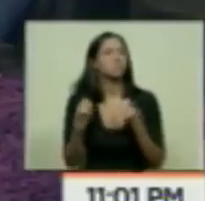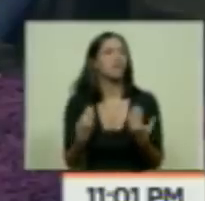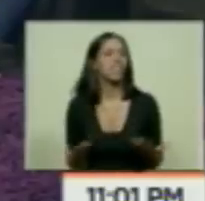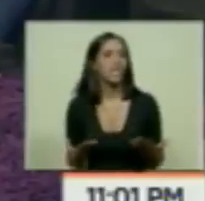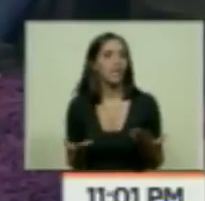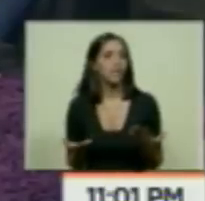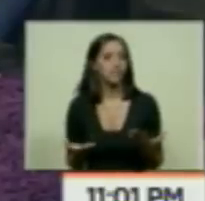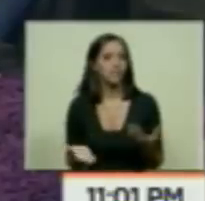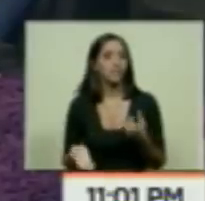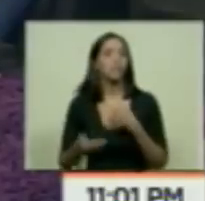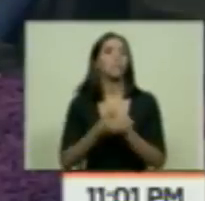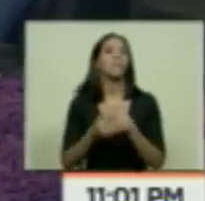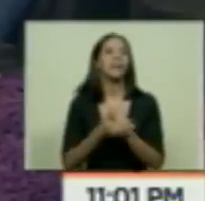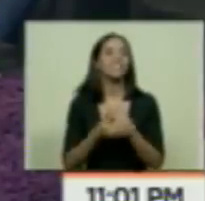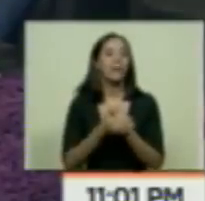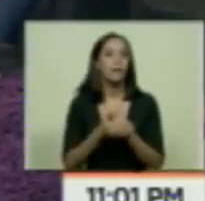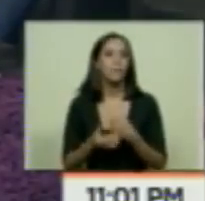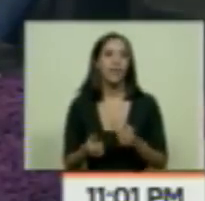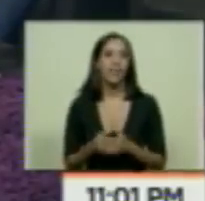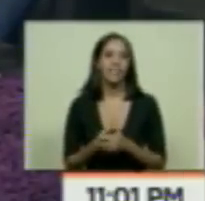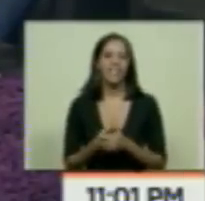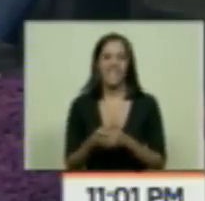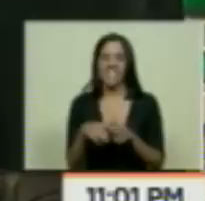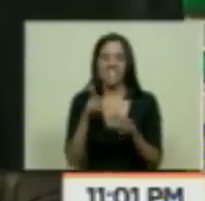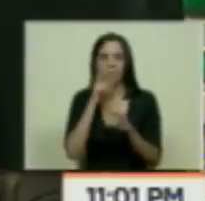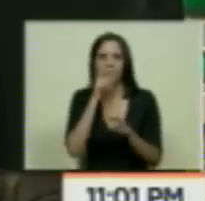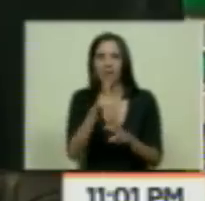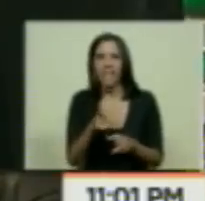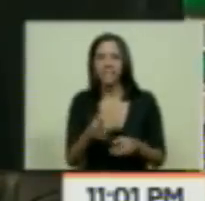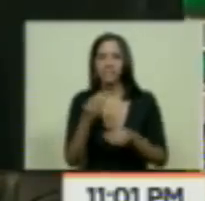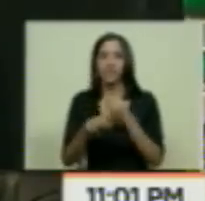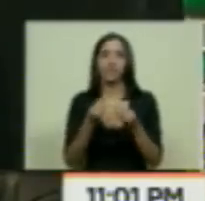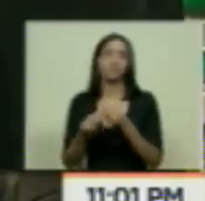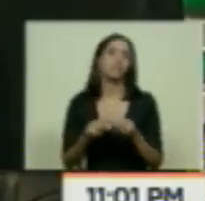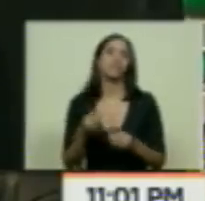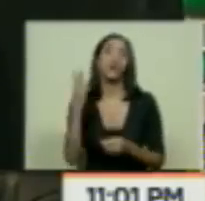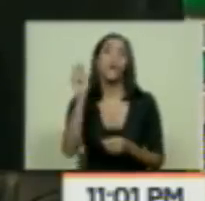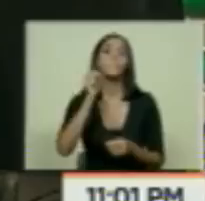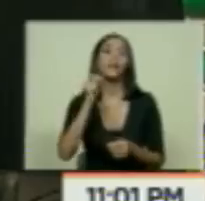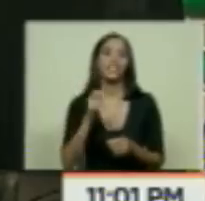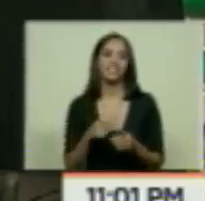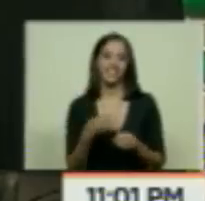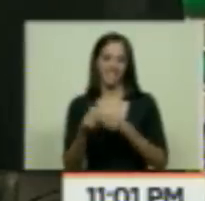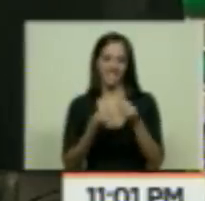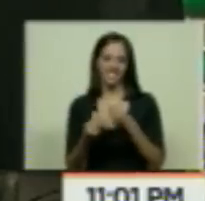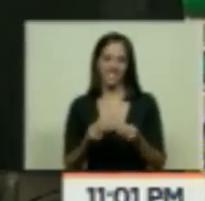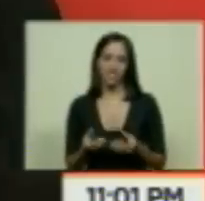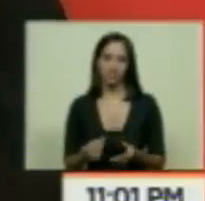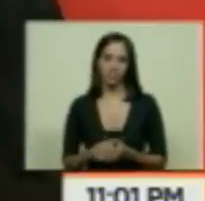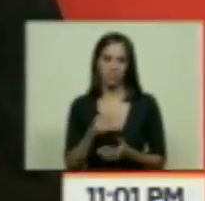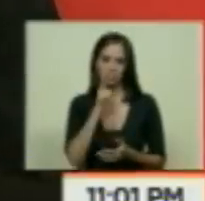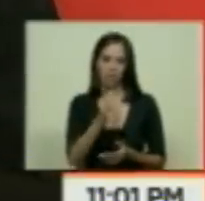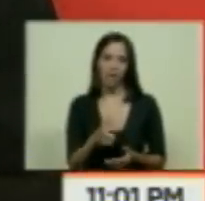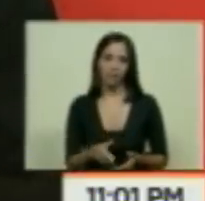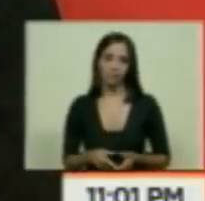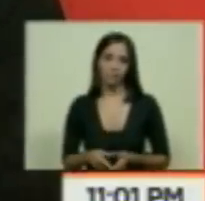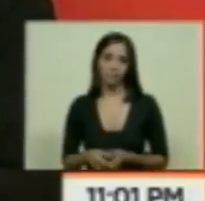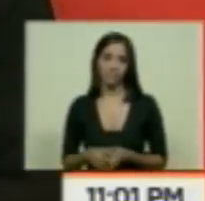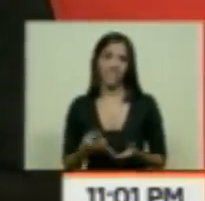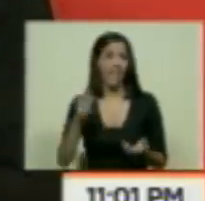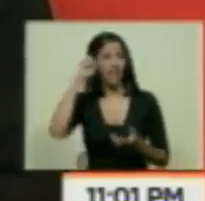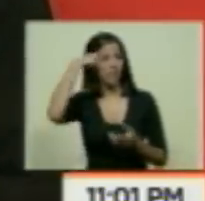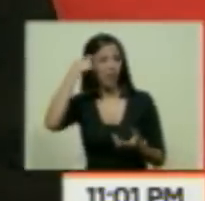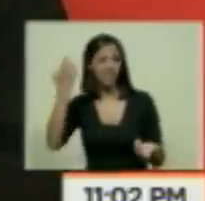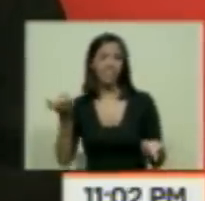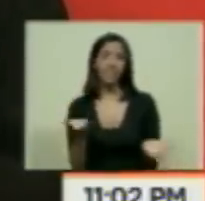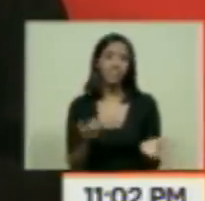tapar. Para tapar el desastre que están haciendo. Llevan dos meses. El desastre que están haciendo. Bueno, pero es que acuérdate que ellos son pupilos